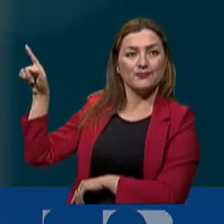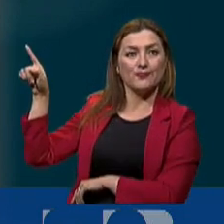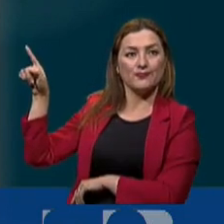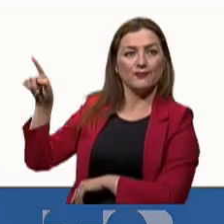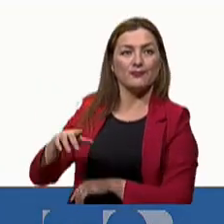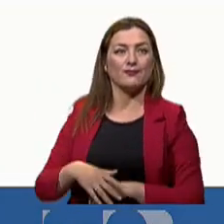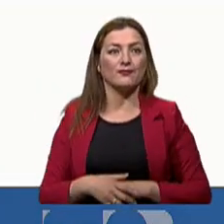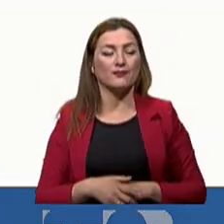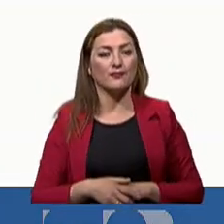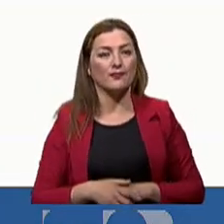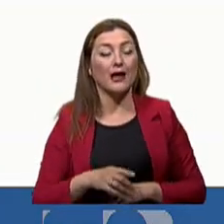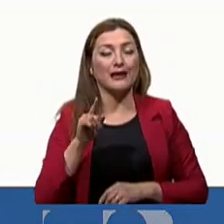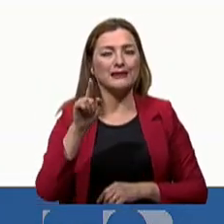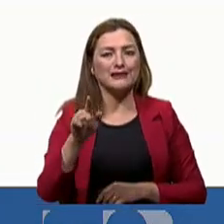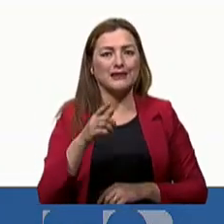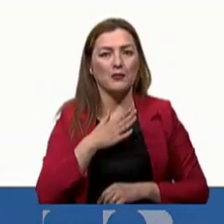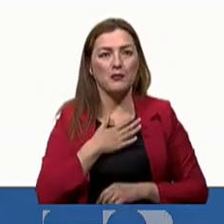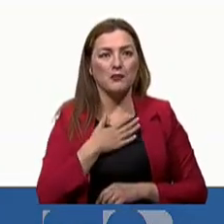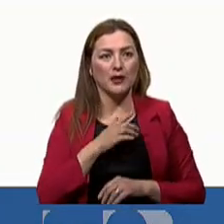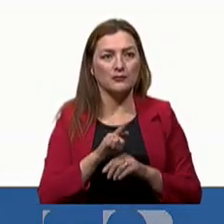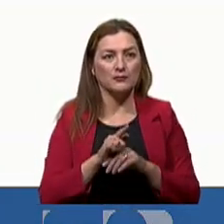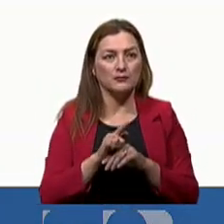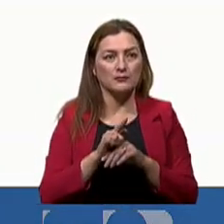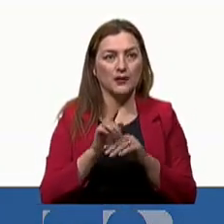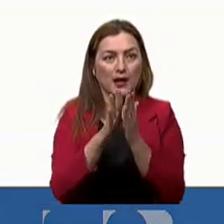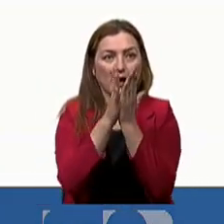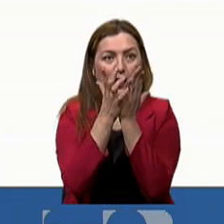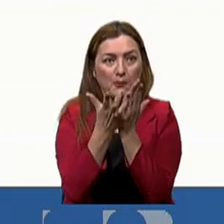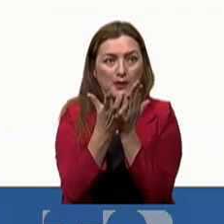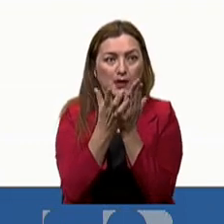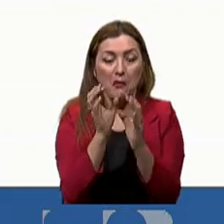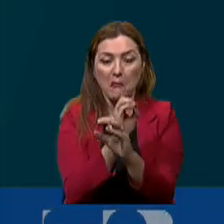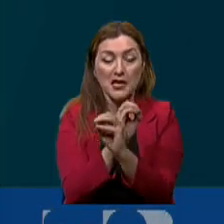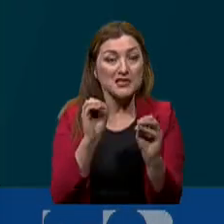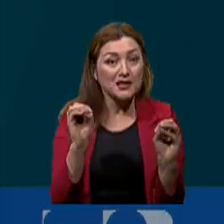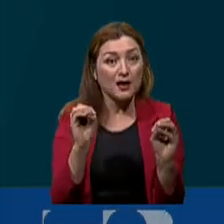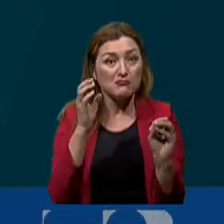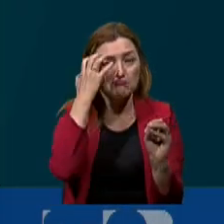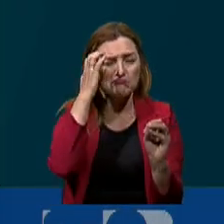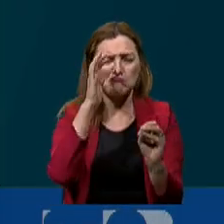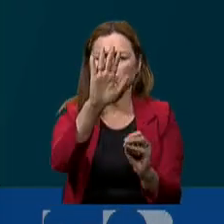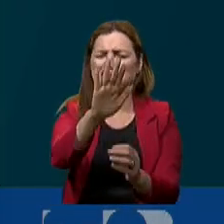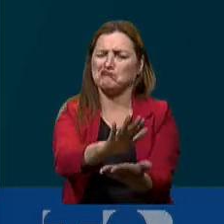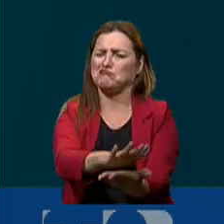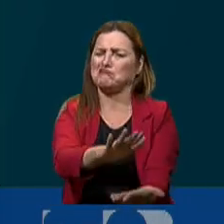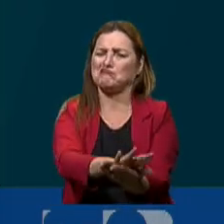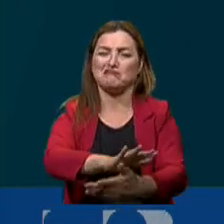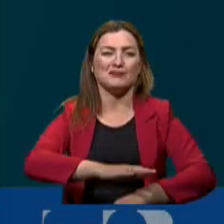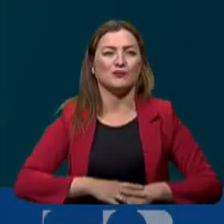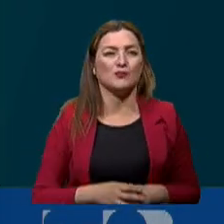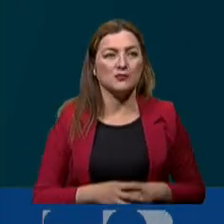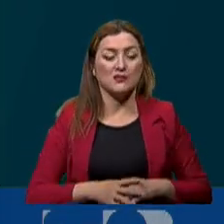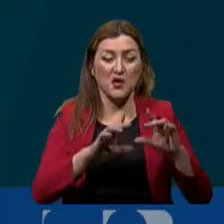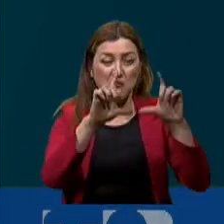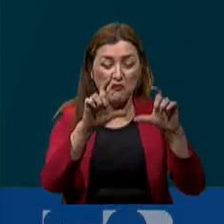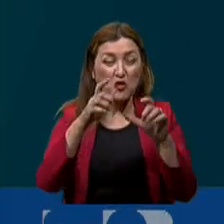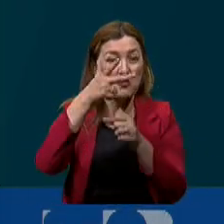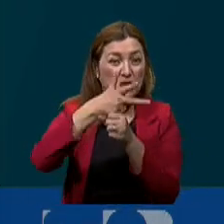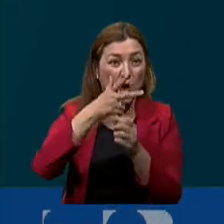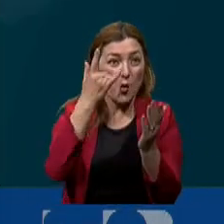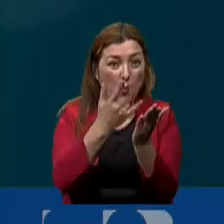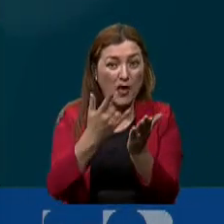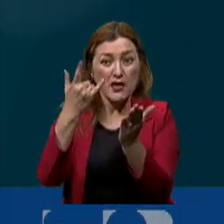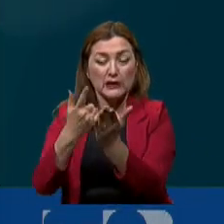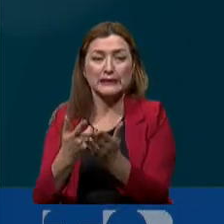get.google.com/albumarchive. Ingresa con tu cuenta. En el caso de encontrar esta carpeta vacía, no tendrás por qué preocuparte. Ahora, en caso de que sí tengas fotos y